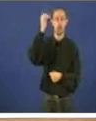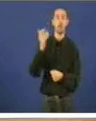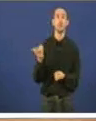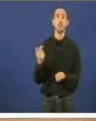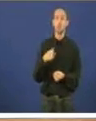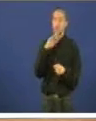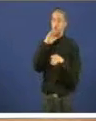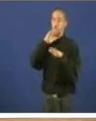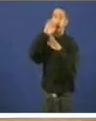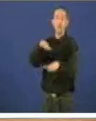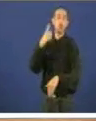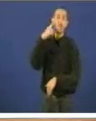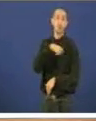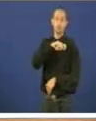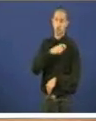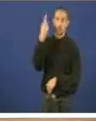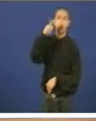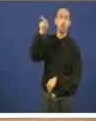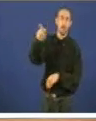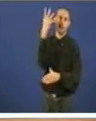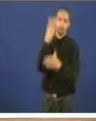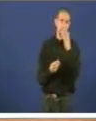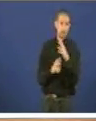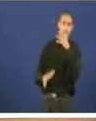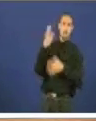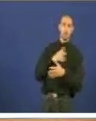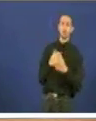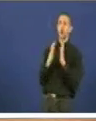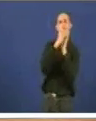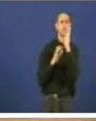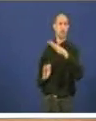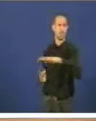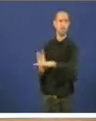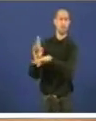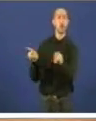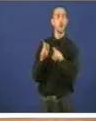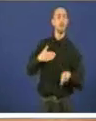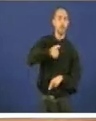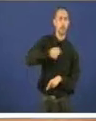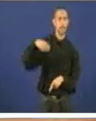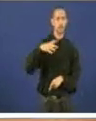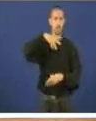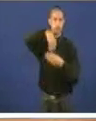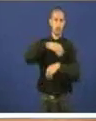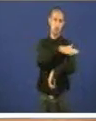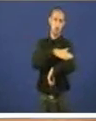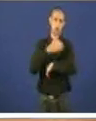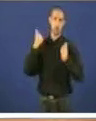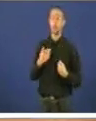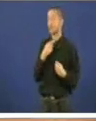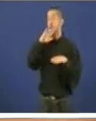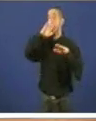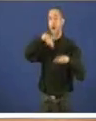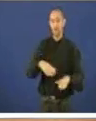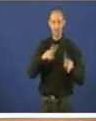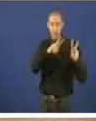o Banco de España rectifique. Yo solicitei formalmente por escrito como presidente do goberno. Estou a favor de que se investigue todo o que haxa